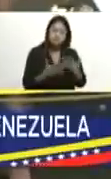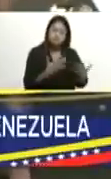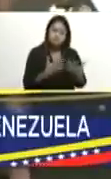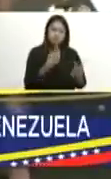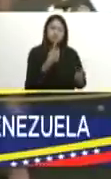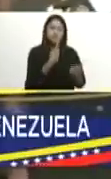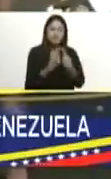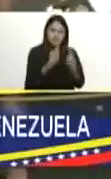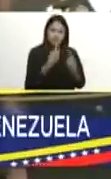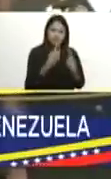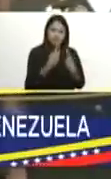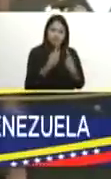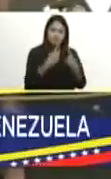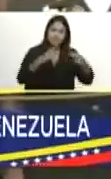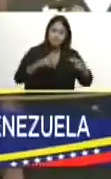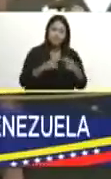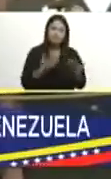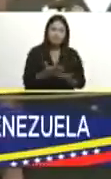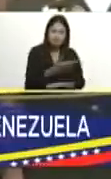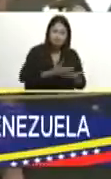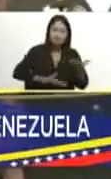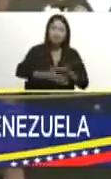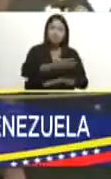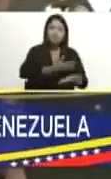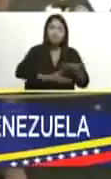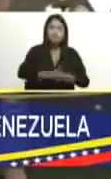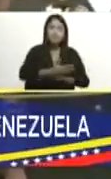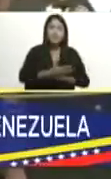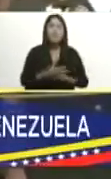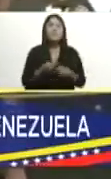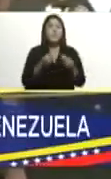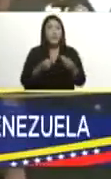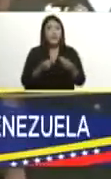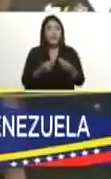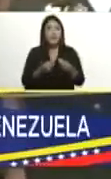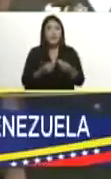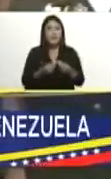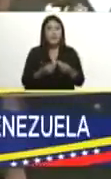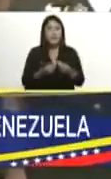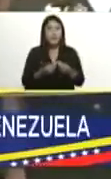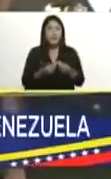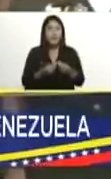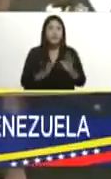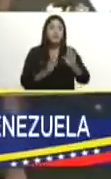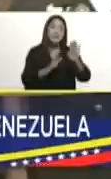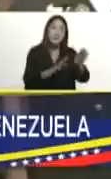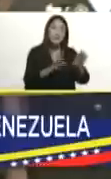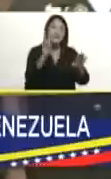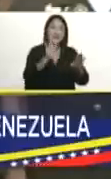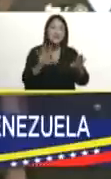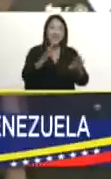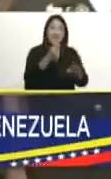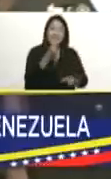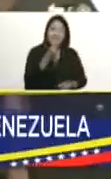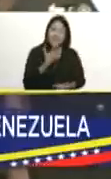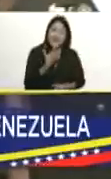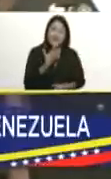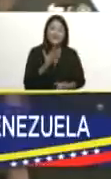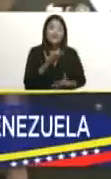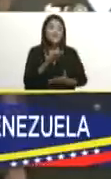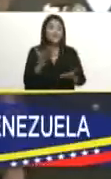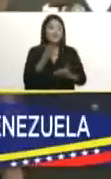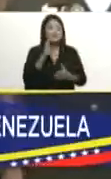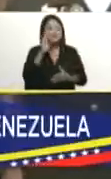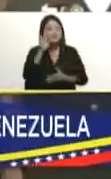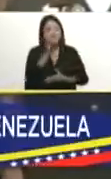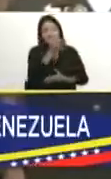diálogo y el reencuentro que nos permitan enrumbar a nuestra bella y amada nación por un sendero